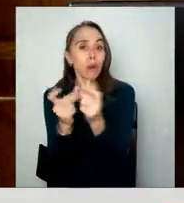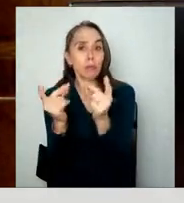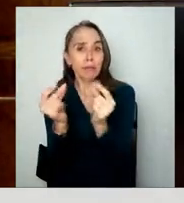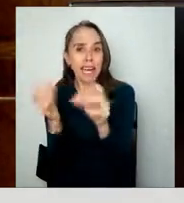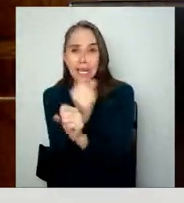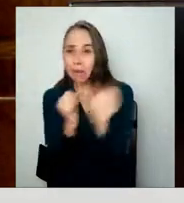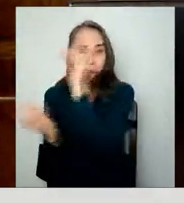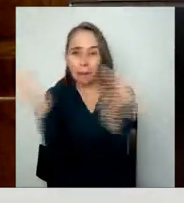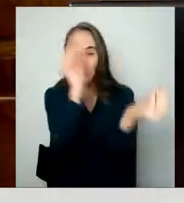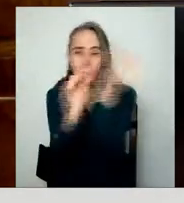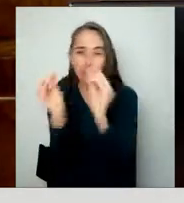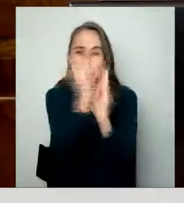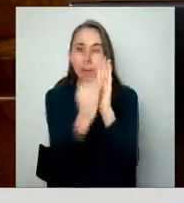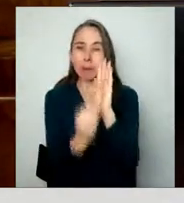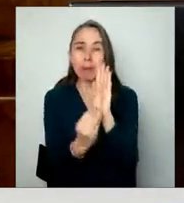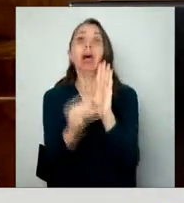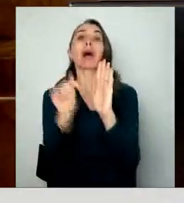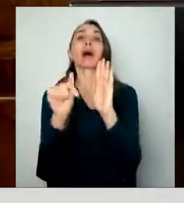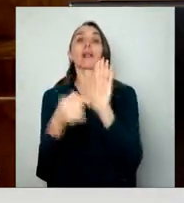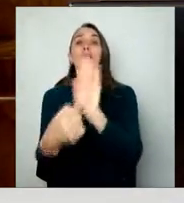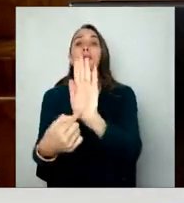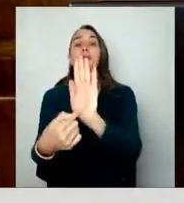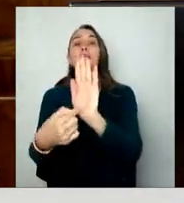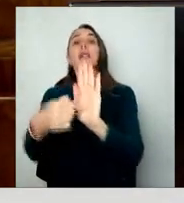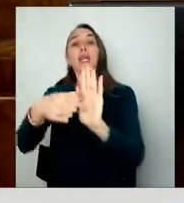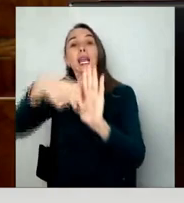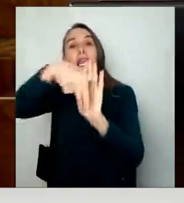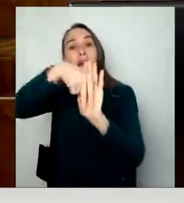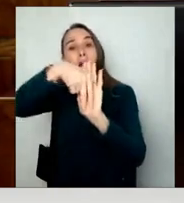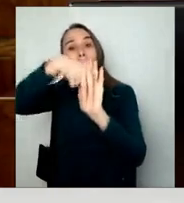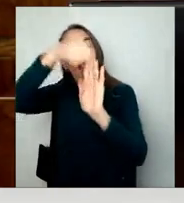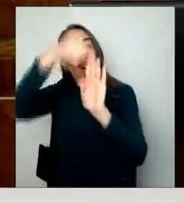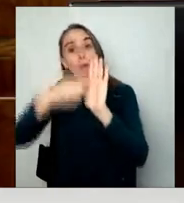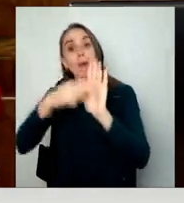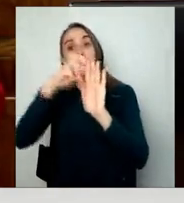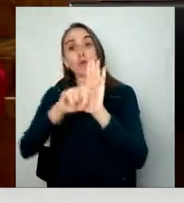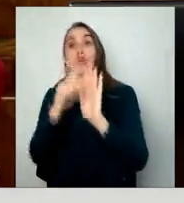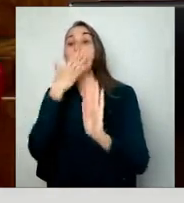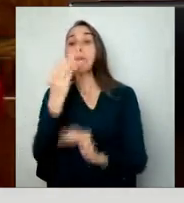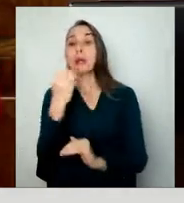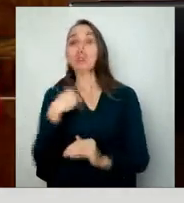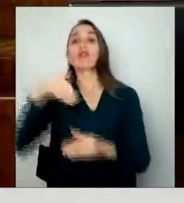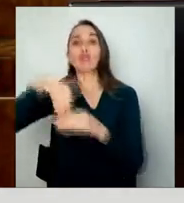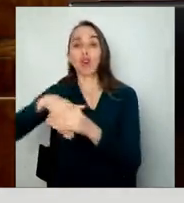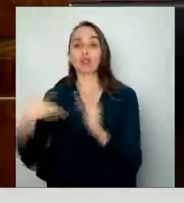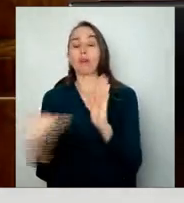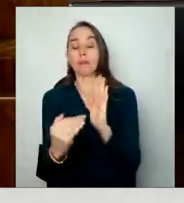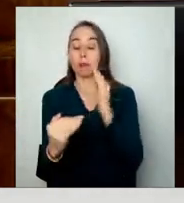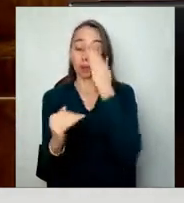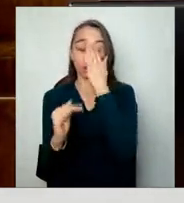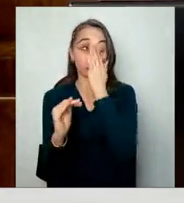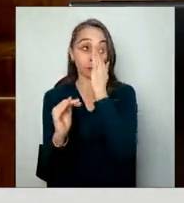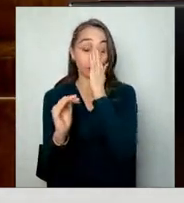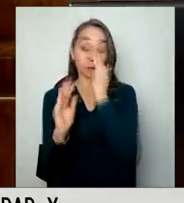hoy día esta Norma mejorada en la cual voy a estar a favor porque todo lo que sea a favor de mejorar la eficiencia